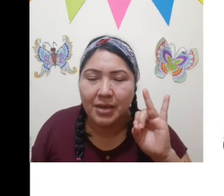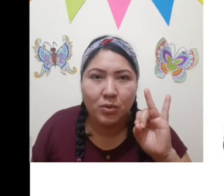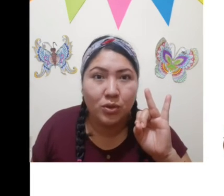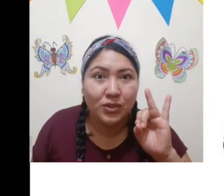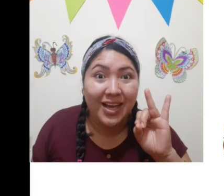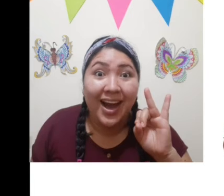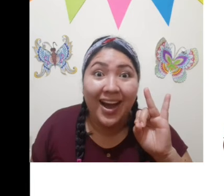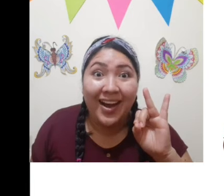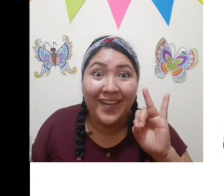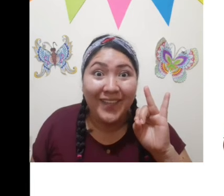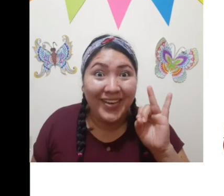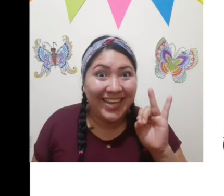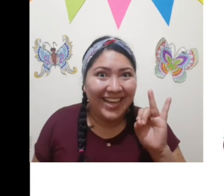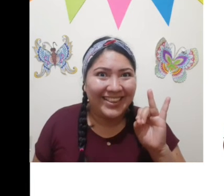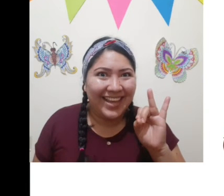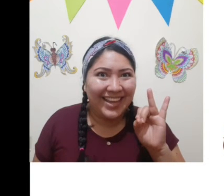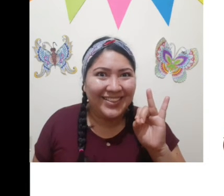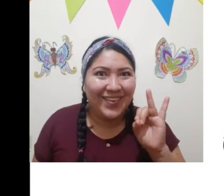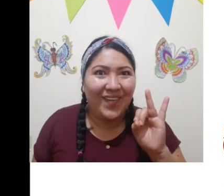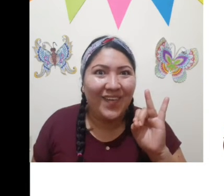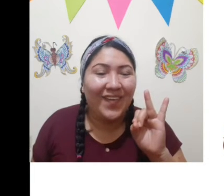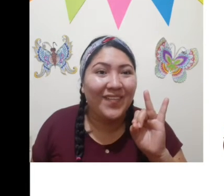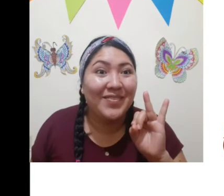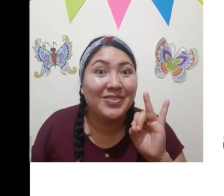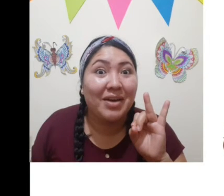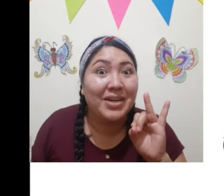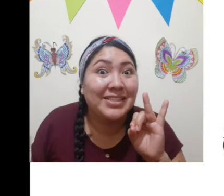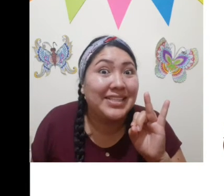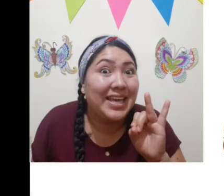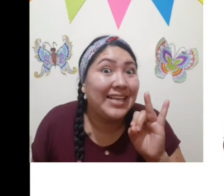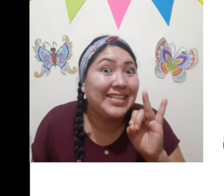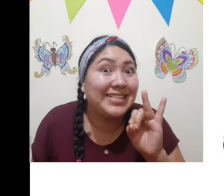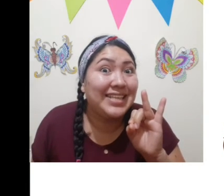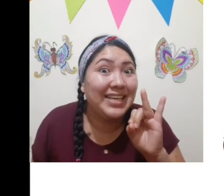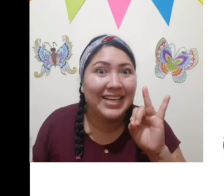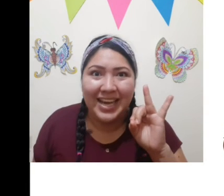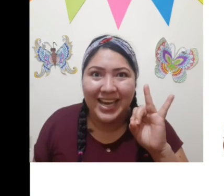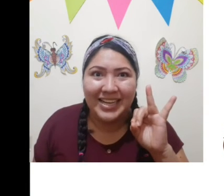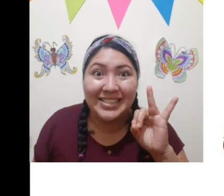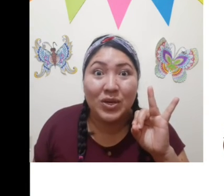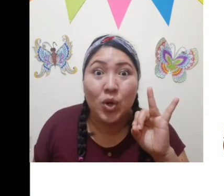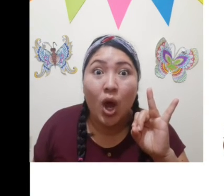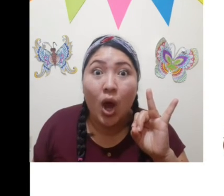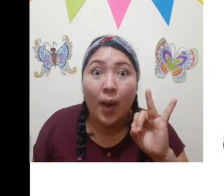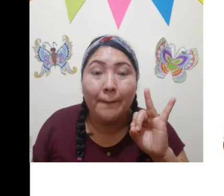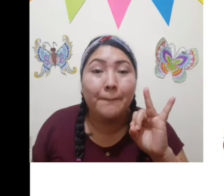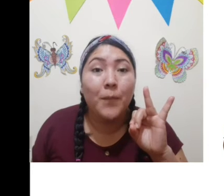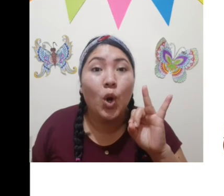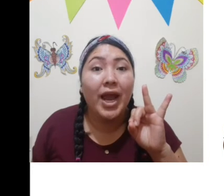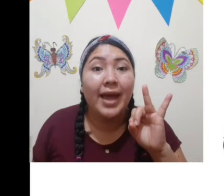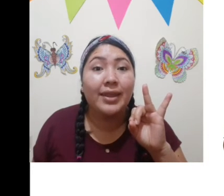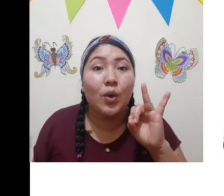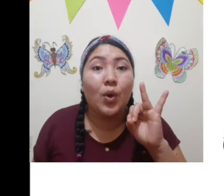pensemos a hoy que atento vamos a ver si es así el círculo